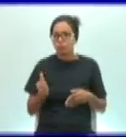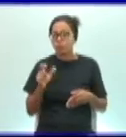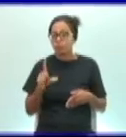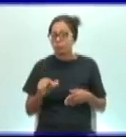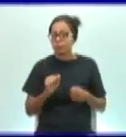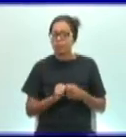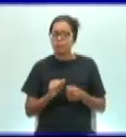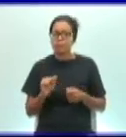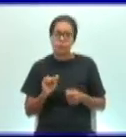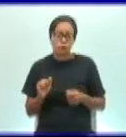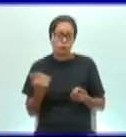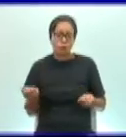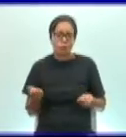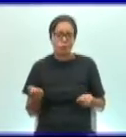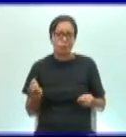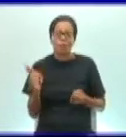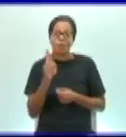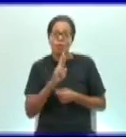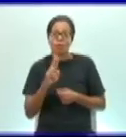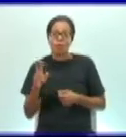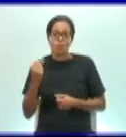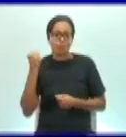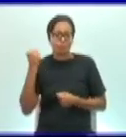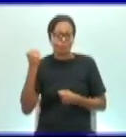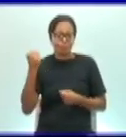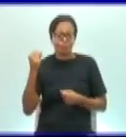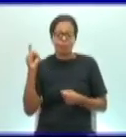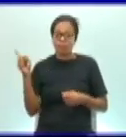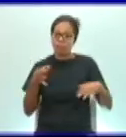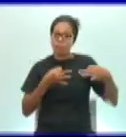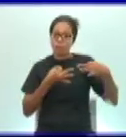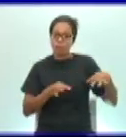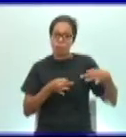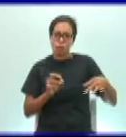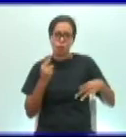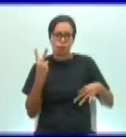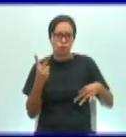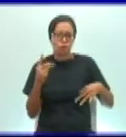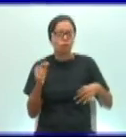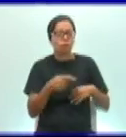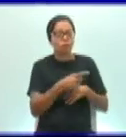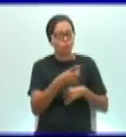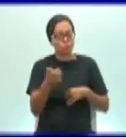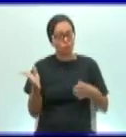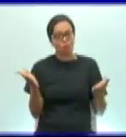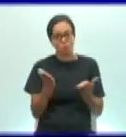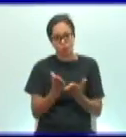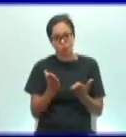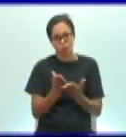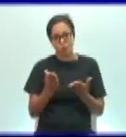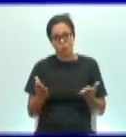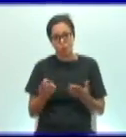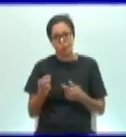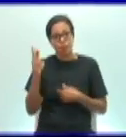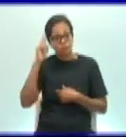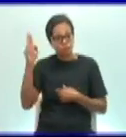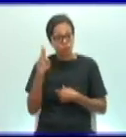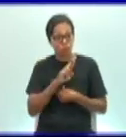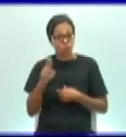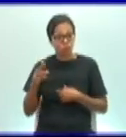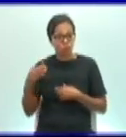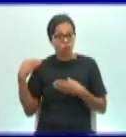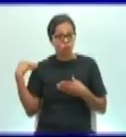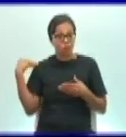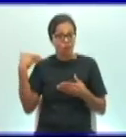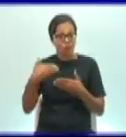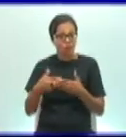también tenemos dos documentos que ustedes han trabajado. Recuerden, Revolución hasta 1961. Ahí tenemos el primero,